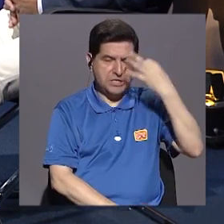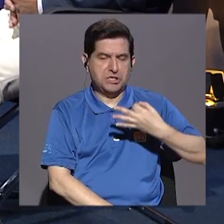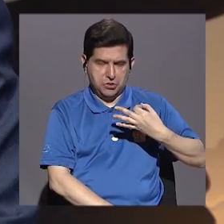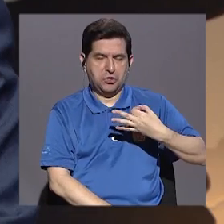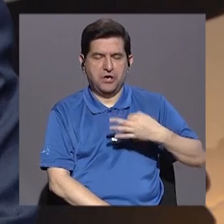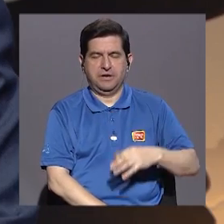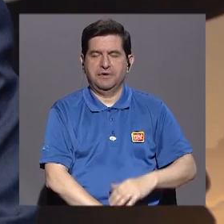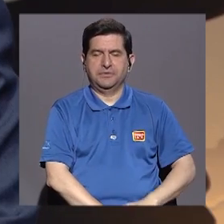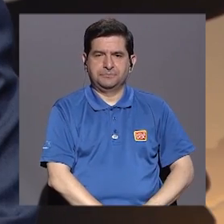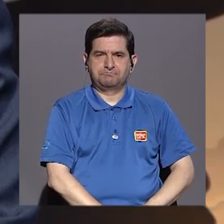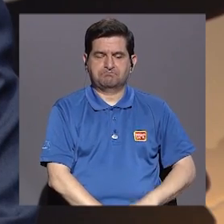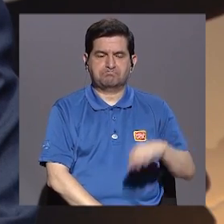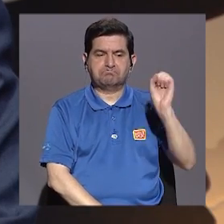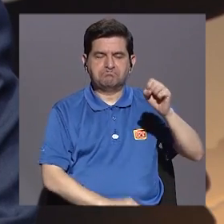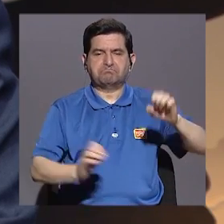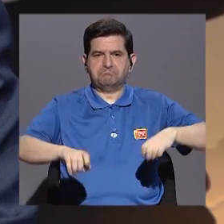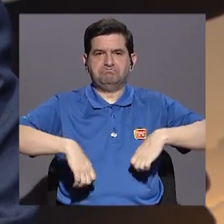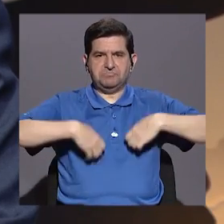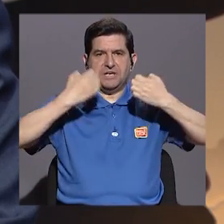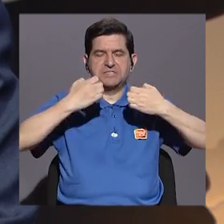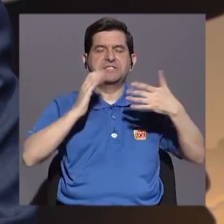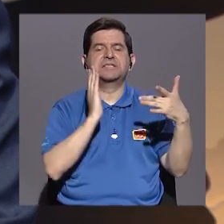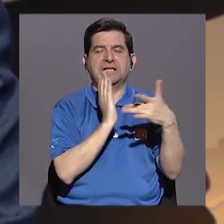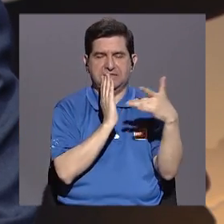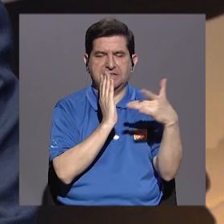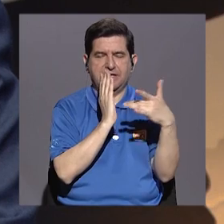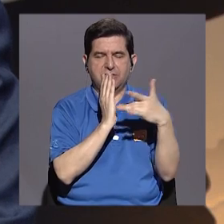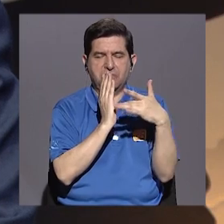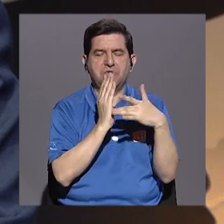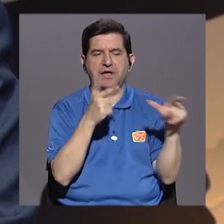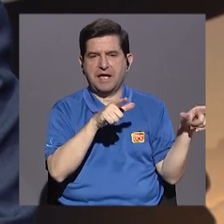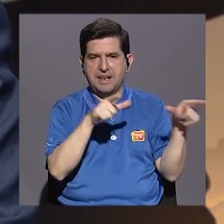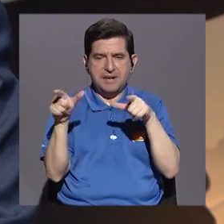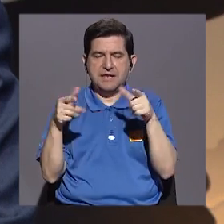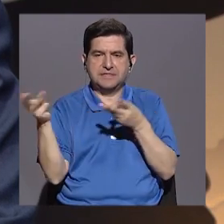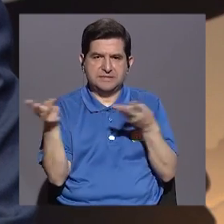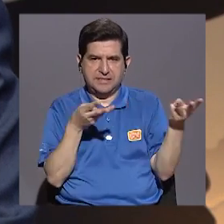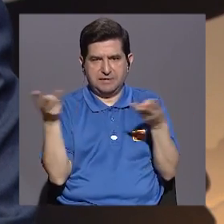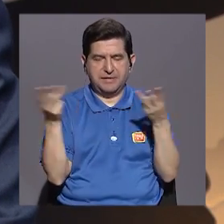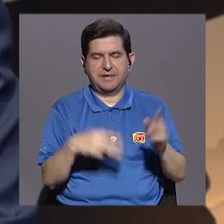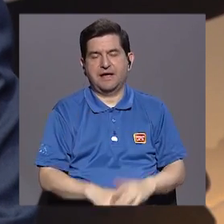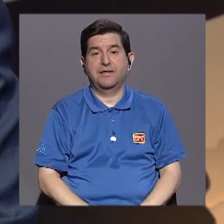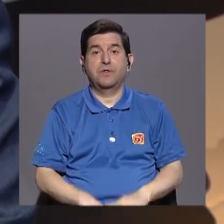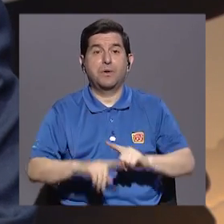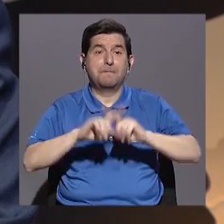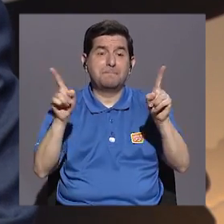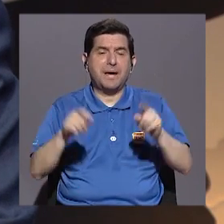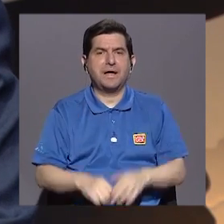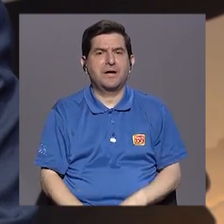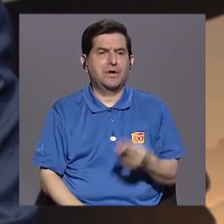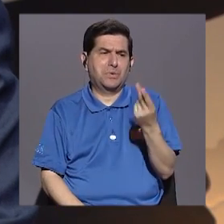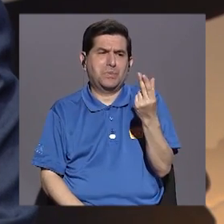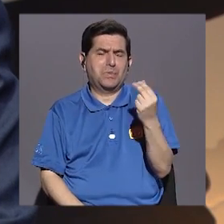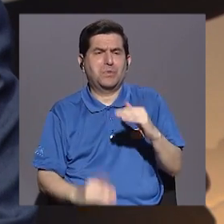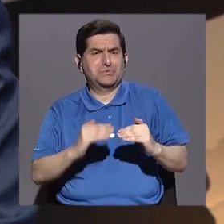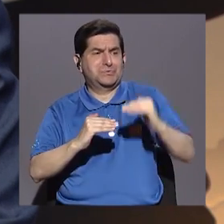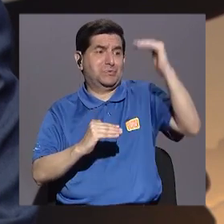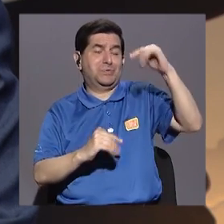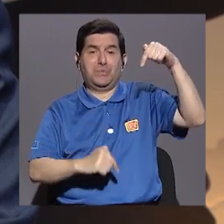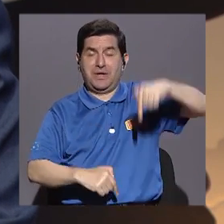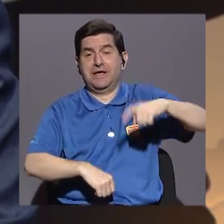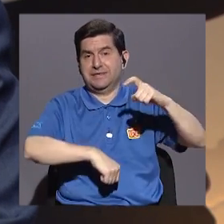que existe esa tecnología disponible en el mercado aunque está a un costo elevado al día de hoy